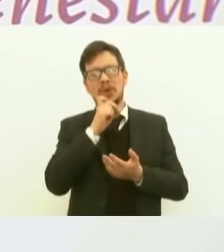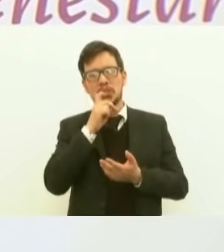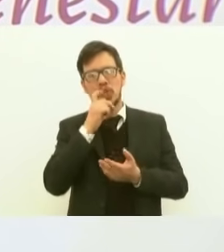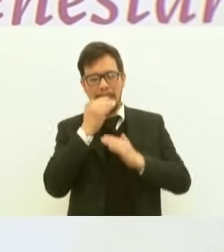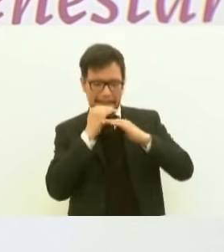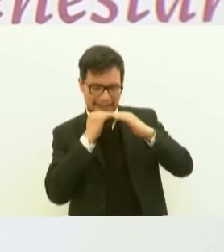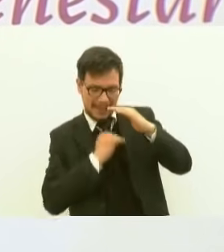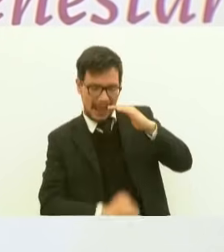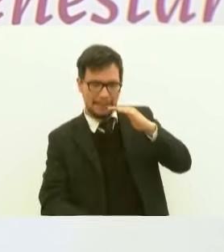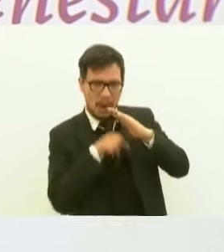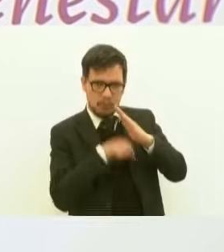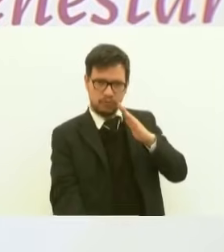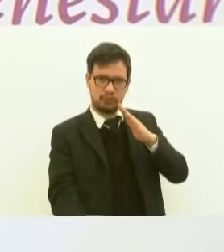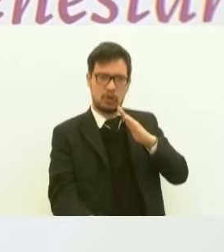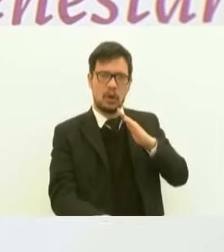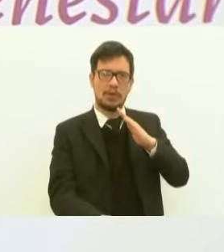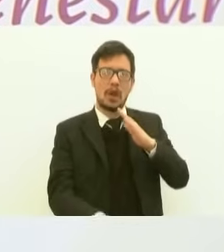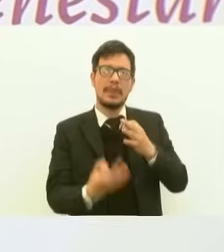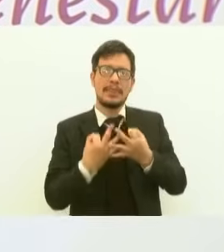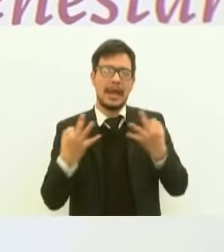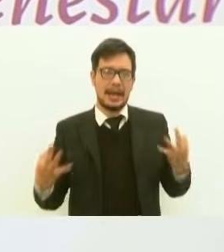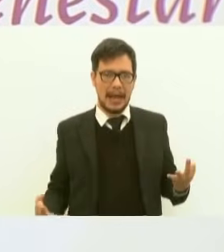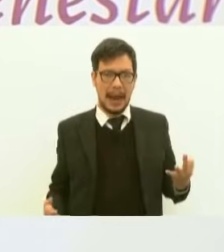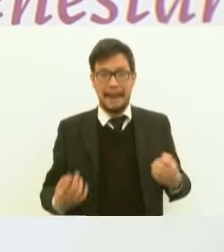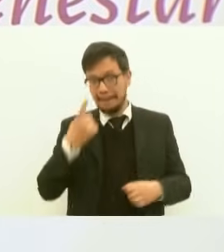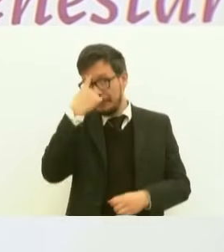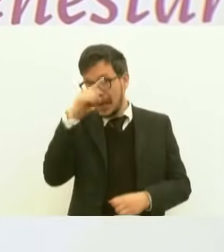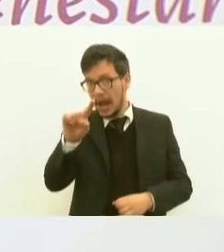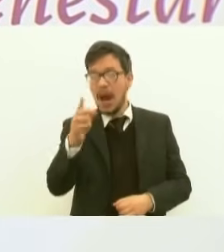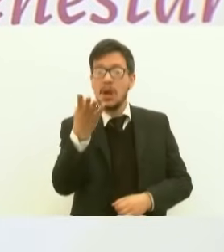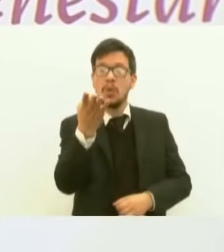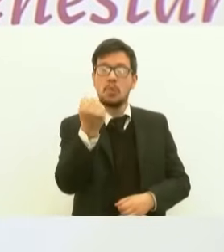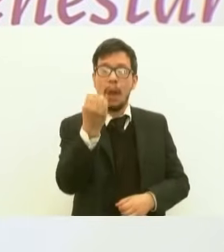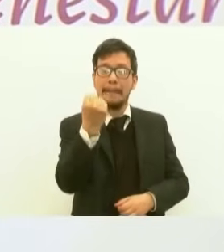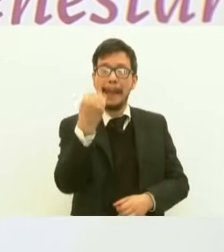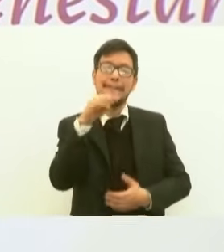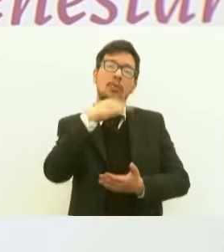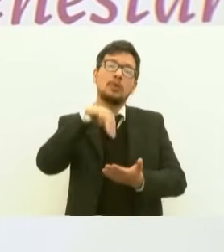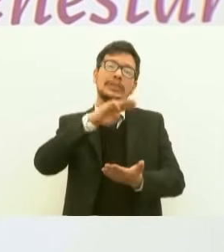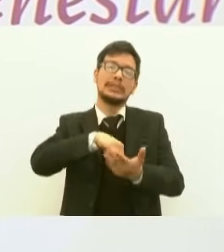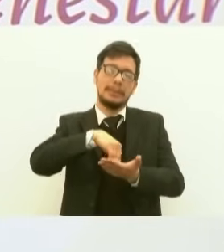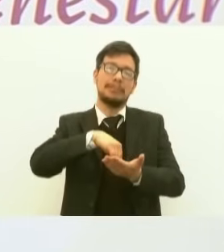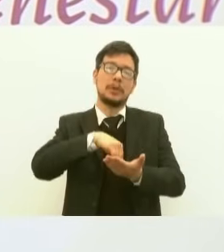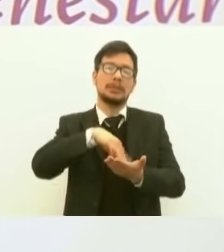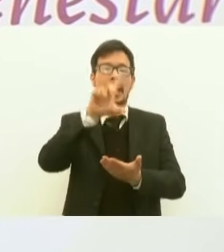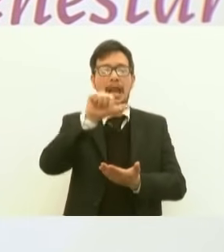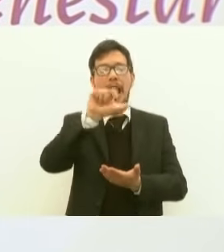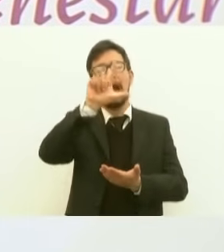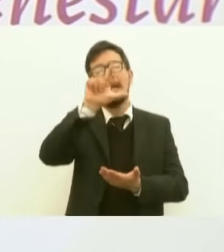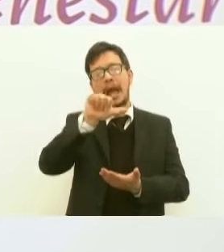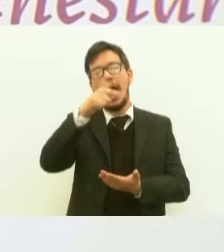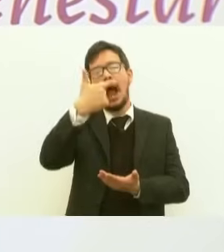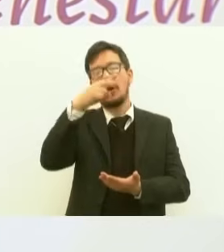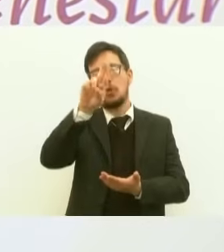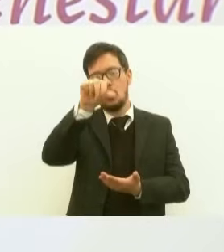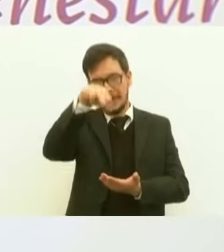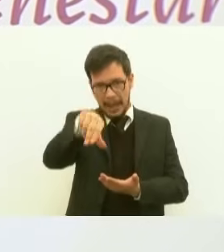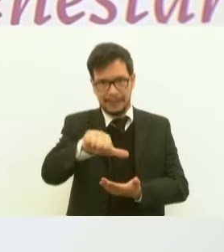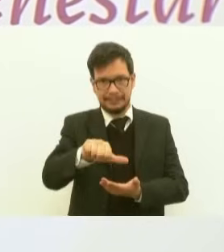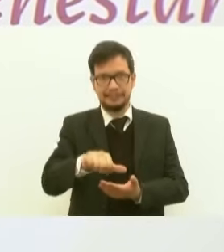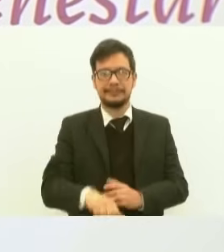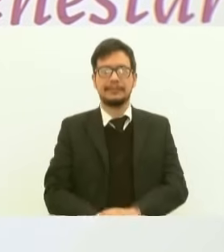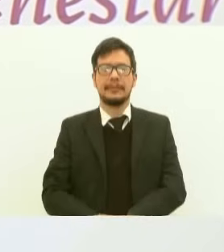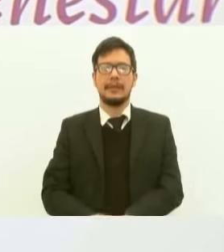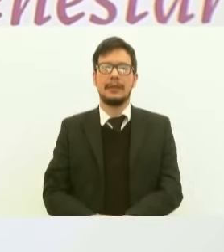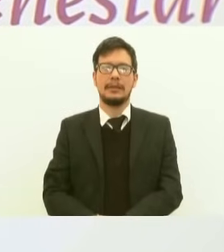9 municipios de La Laguna. Pero Esteban me planteaba y